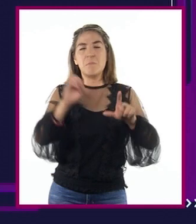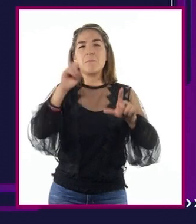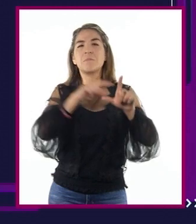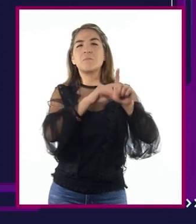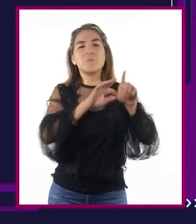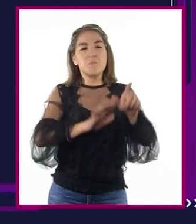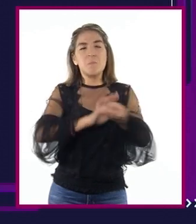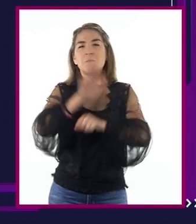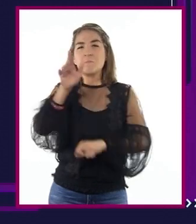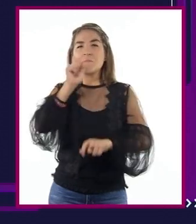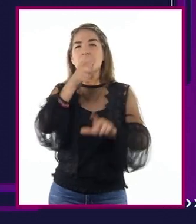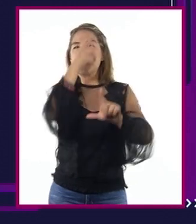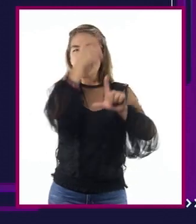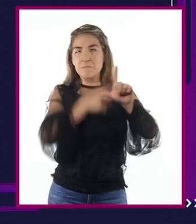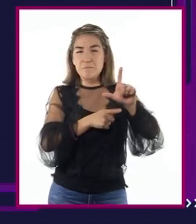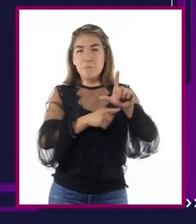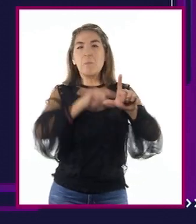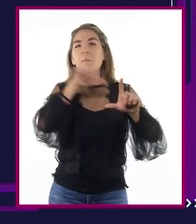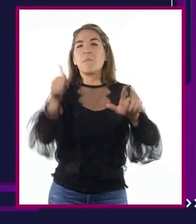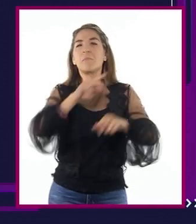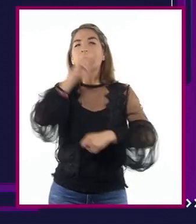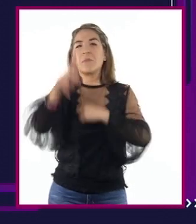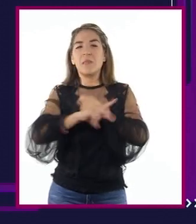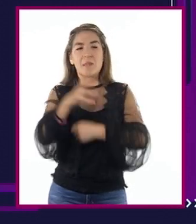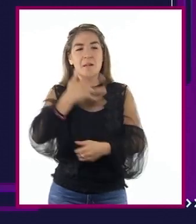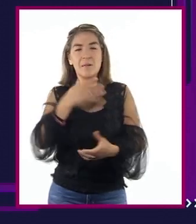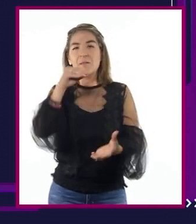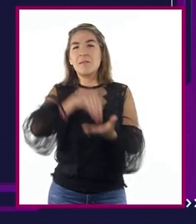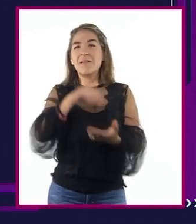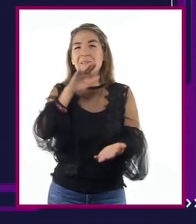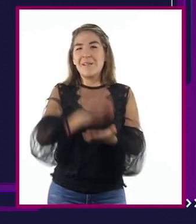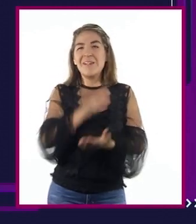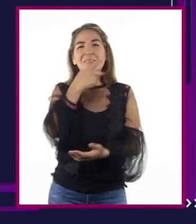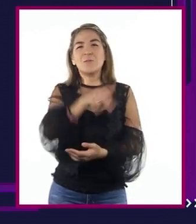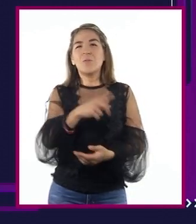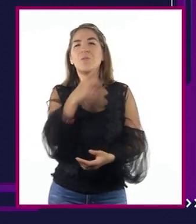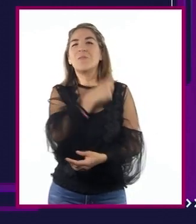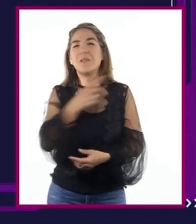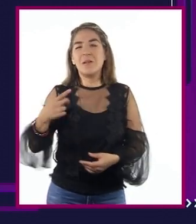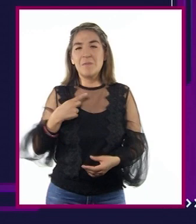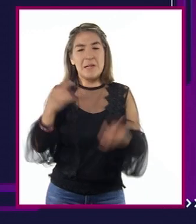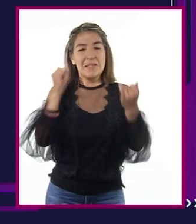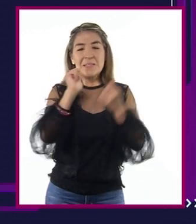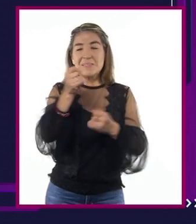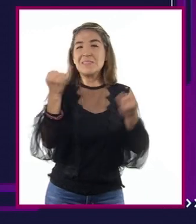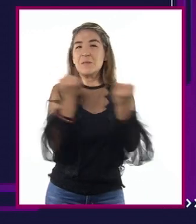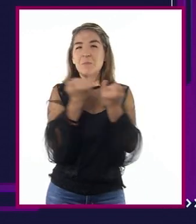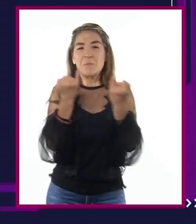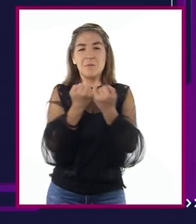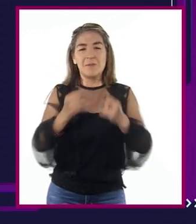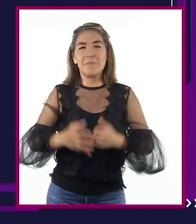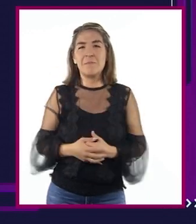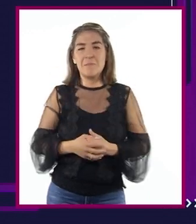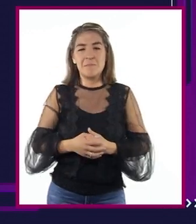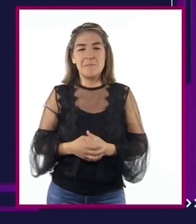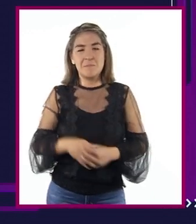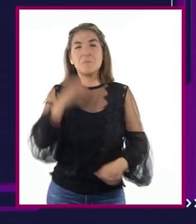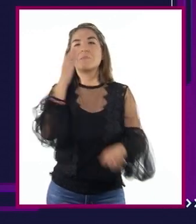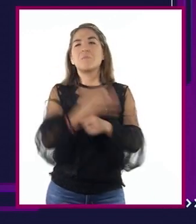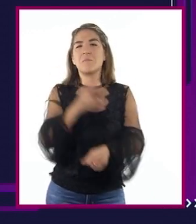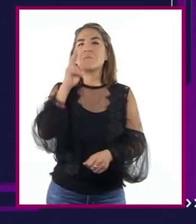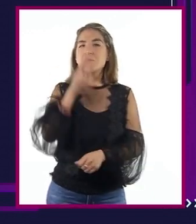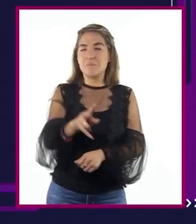¿Qué países de los que se registran tienen una deuda pública casi igual? Podemos